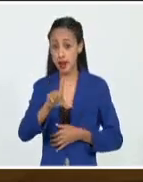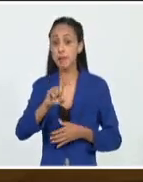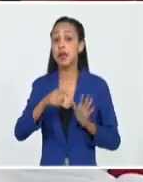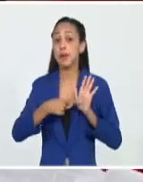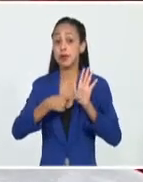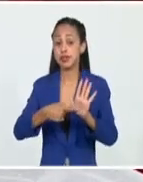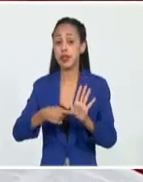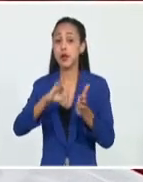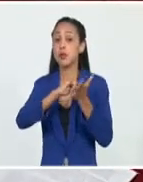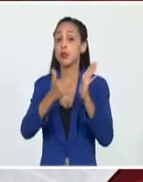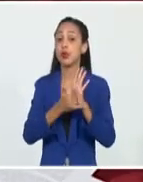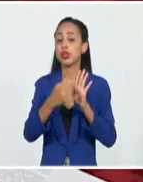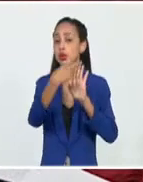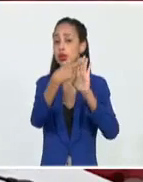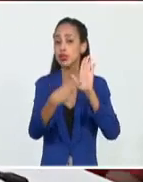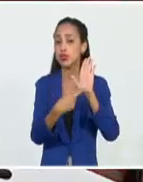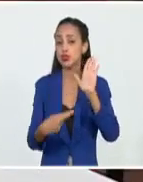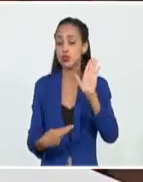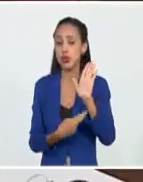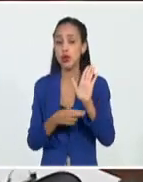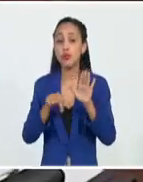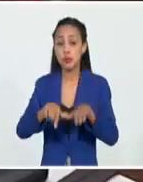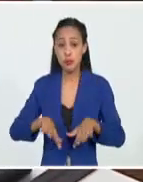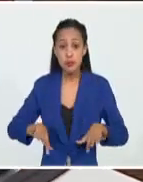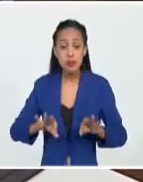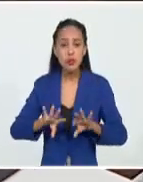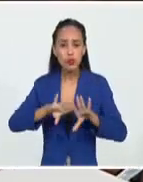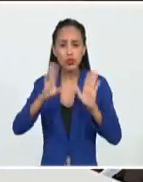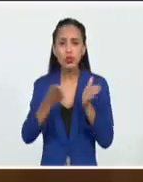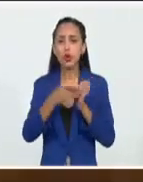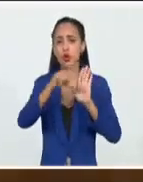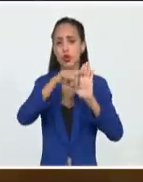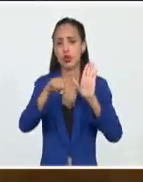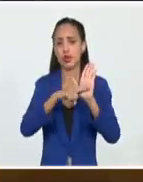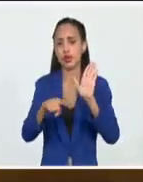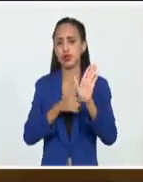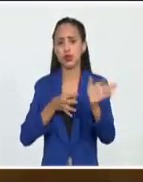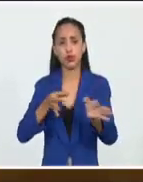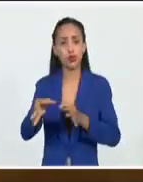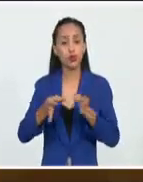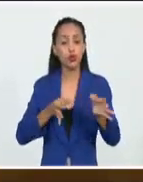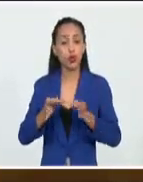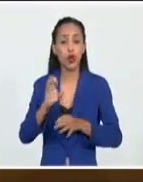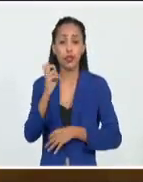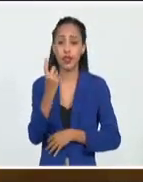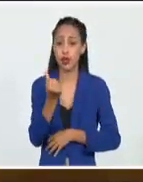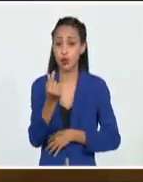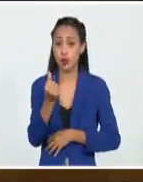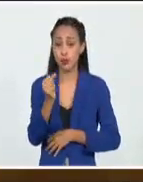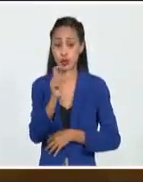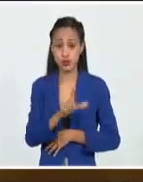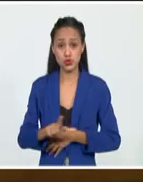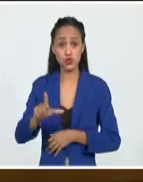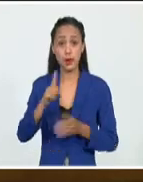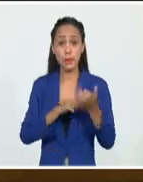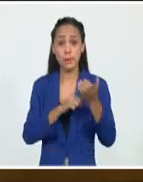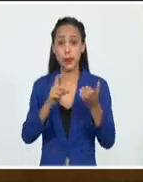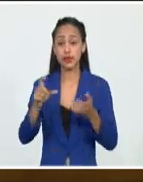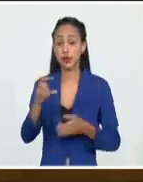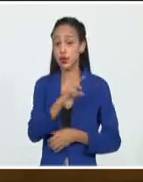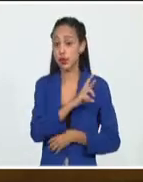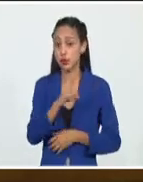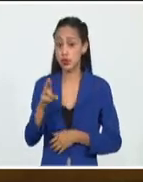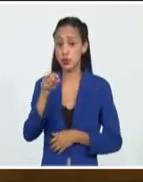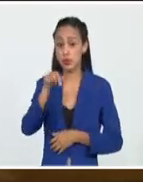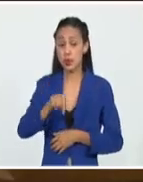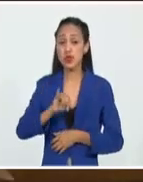de resolución sobre el estado de implementación de los lineamientos de la política económica y social del Partido y la Revolución, desde